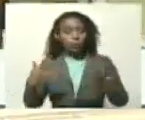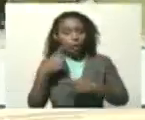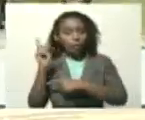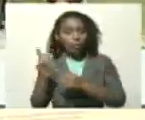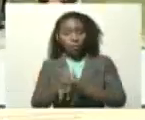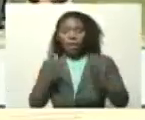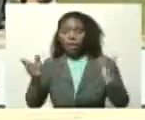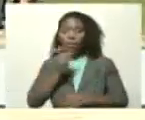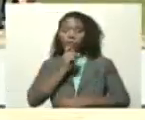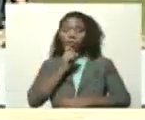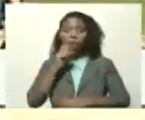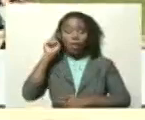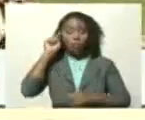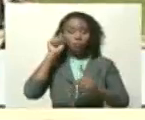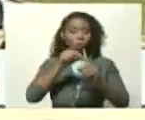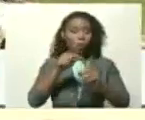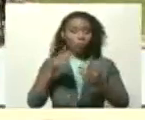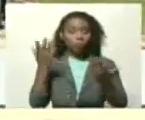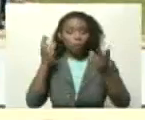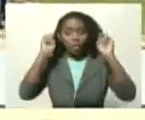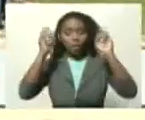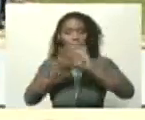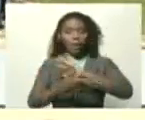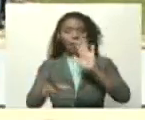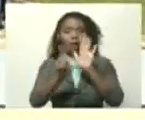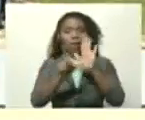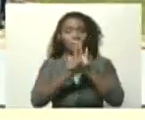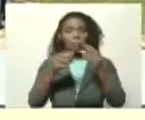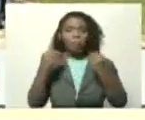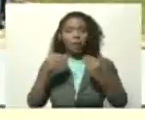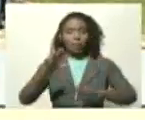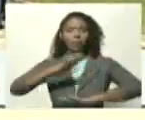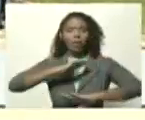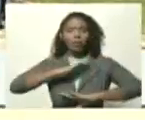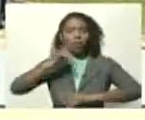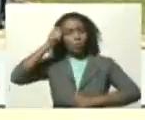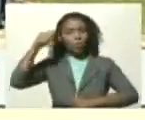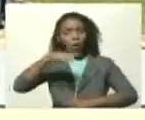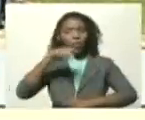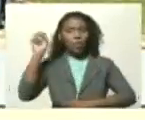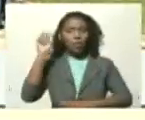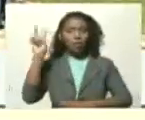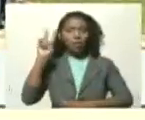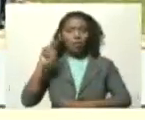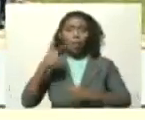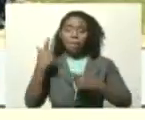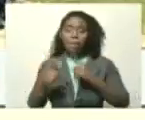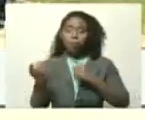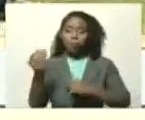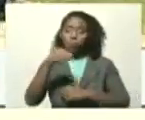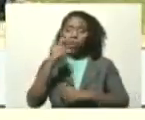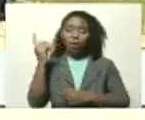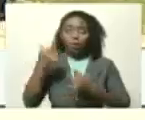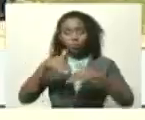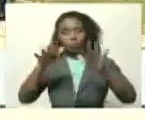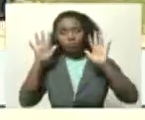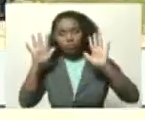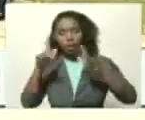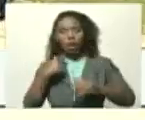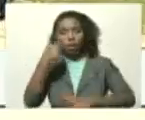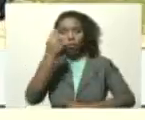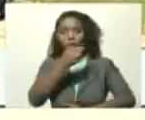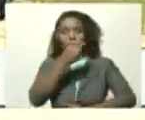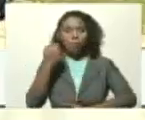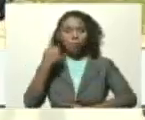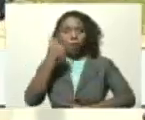grandes retos y desafíos en materia de leyes para el beneficio del pueblo venezolano, pero además lo que supone el compromiso